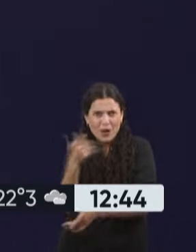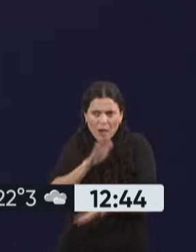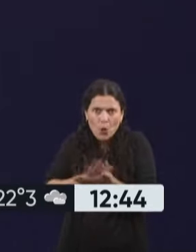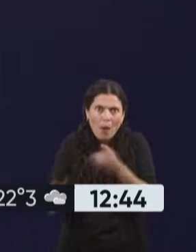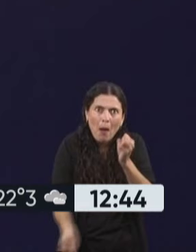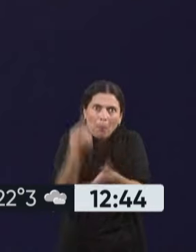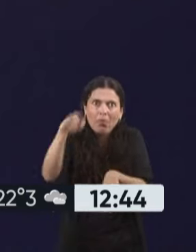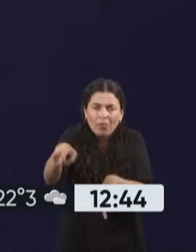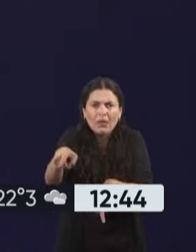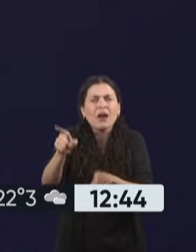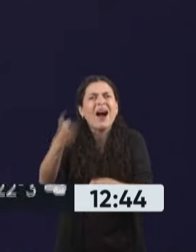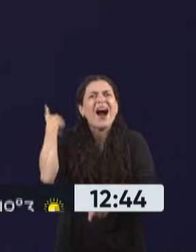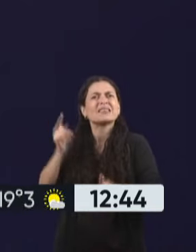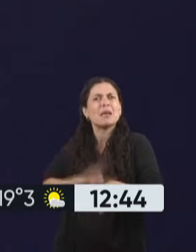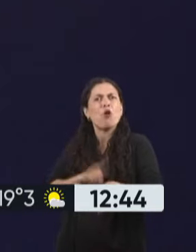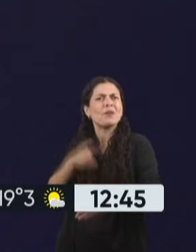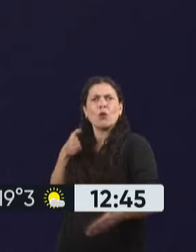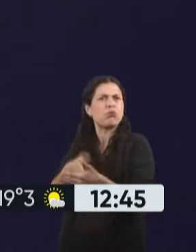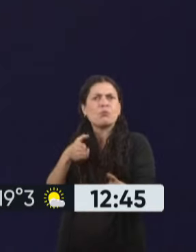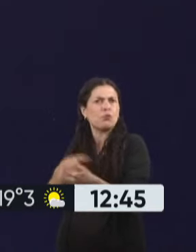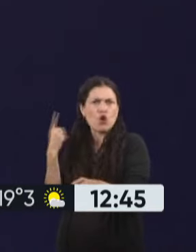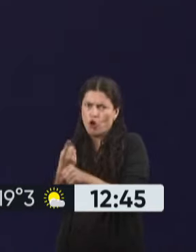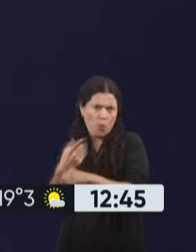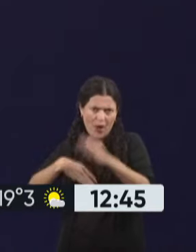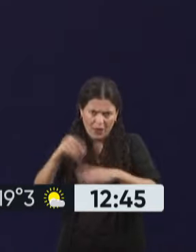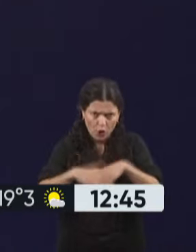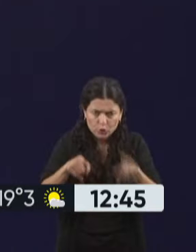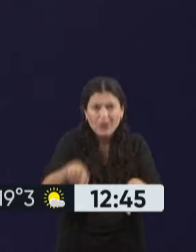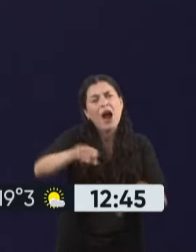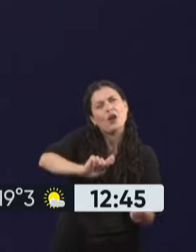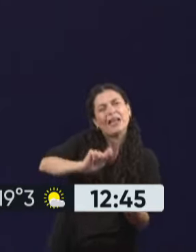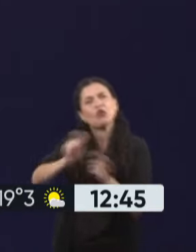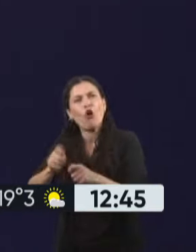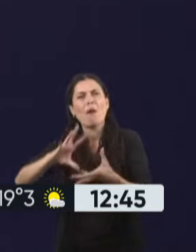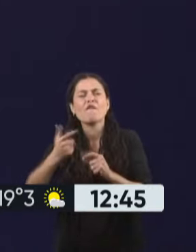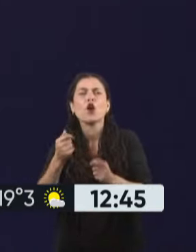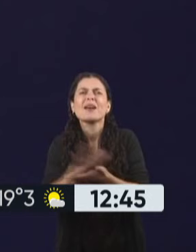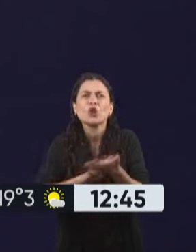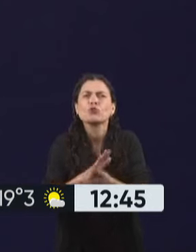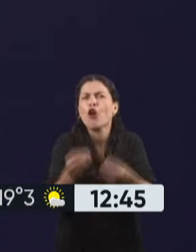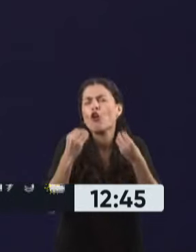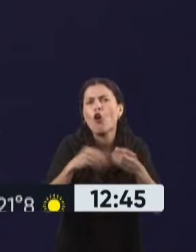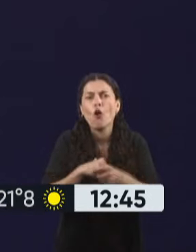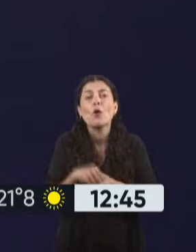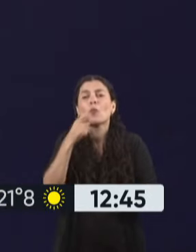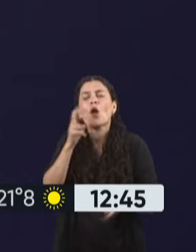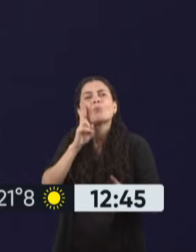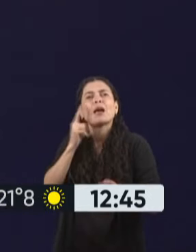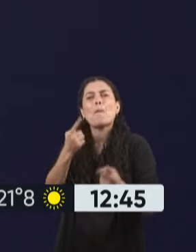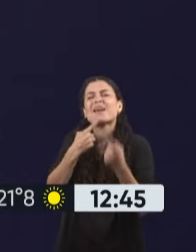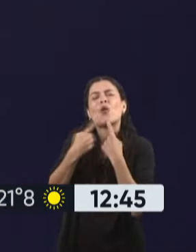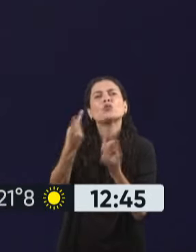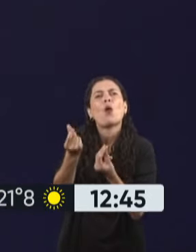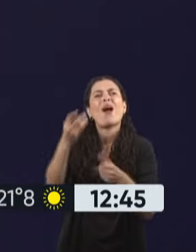de acceso o otra barrera de entrada, podrá suplirlo con otros mecanismos como su patrimonio neto